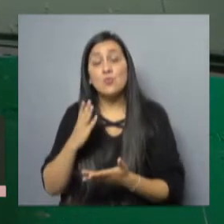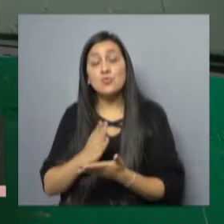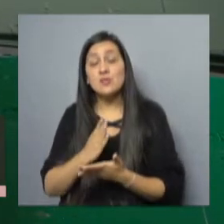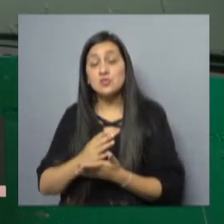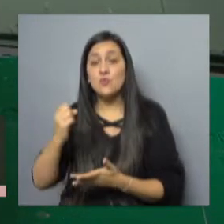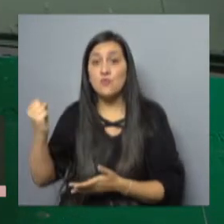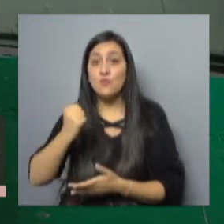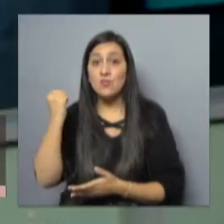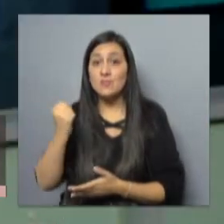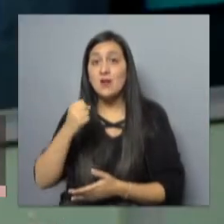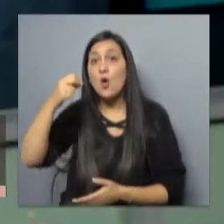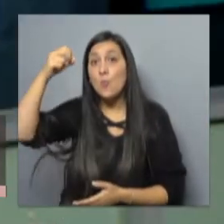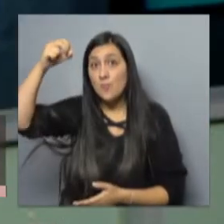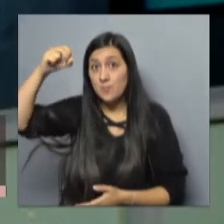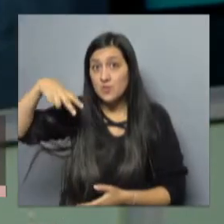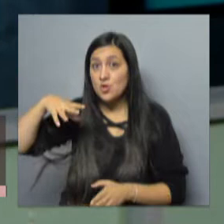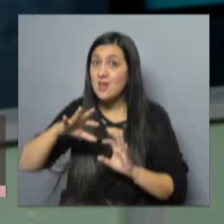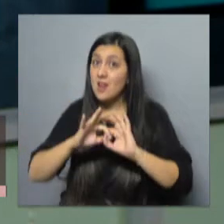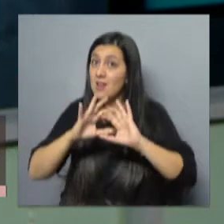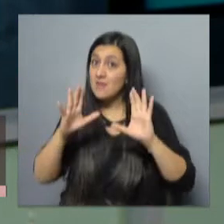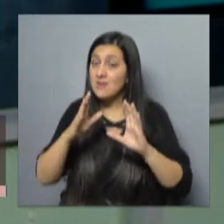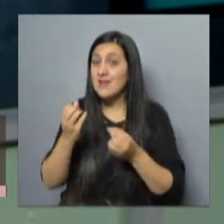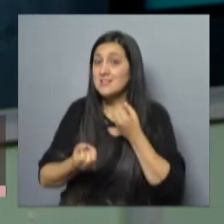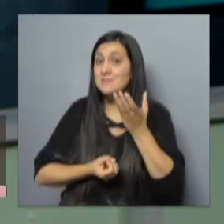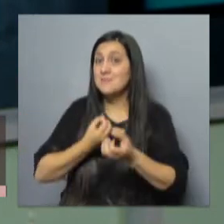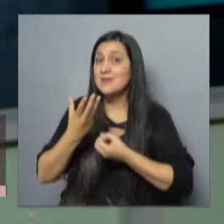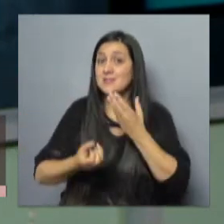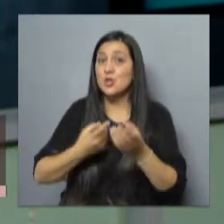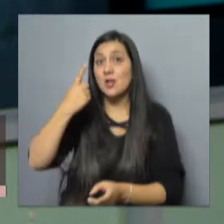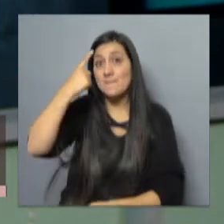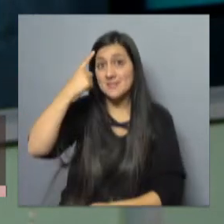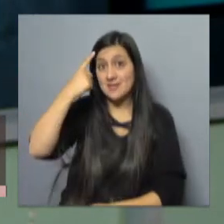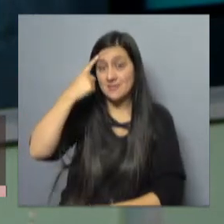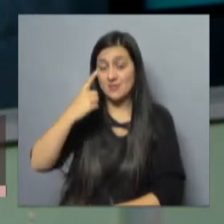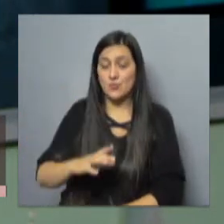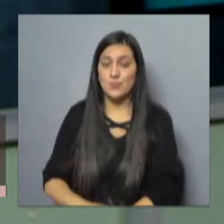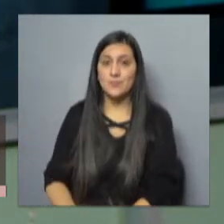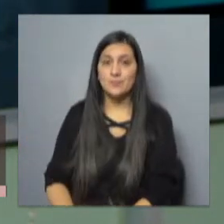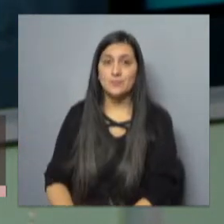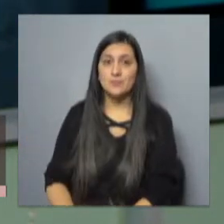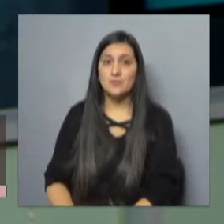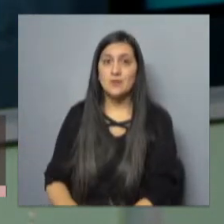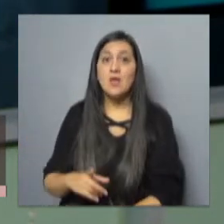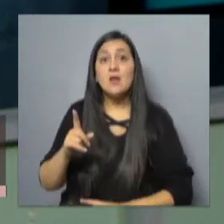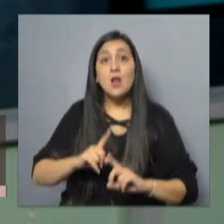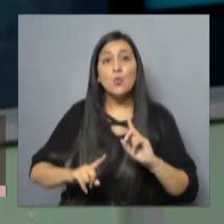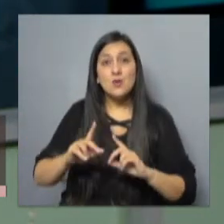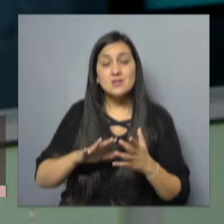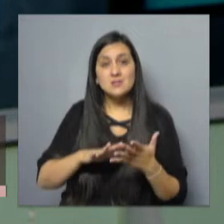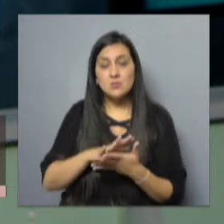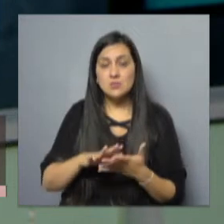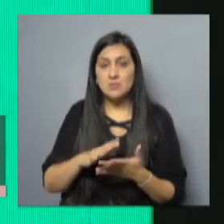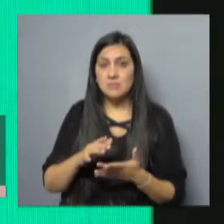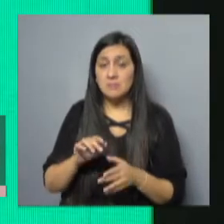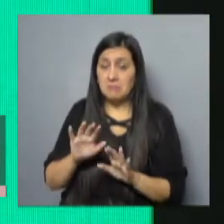a la opinión y a la libre expresión del pensamiento en algunos casos por ejemplo